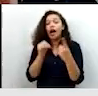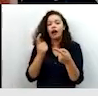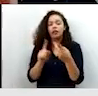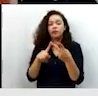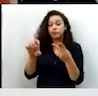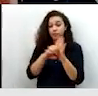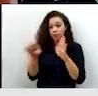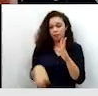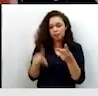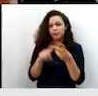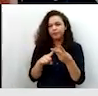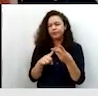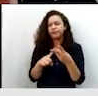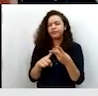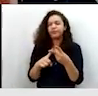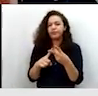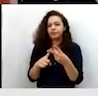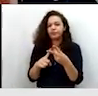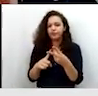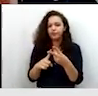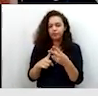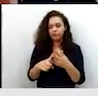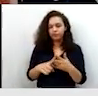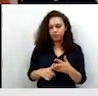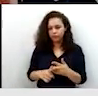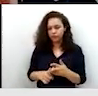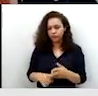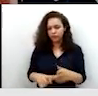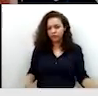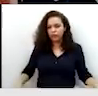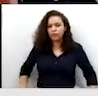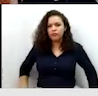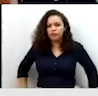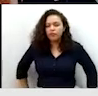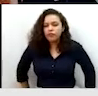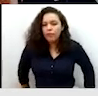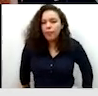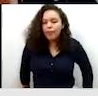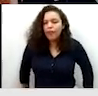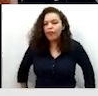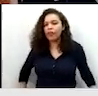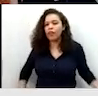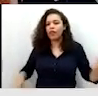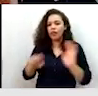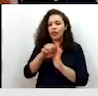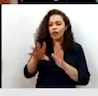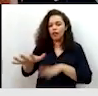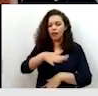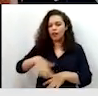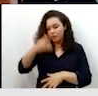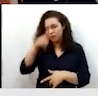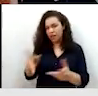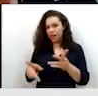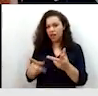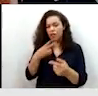aquellos áreas de reciclamiento, que prácticamente igual pues están